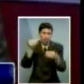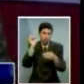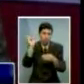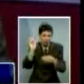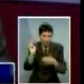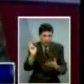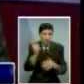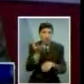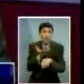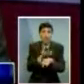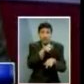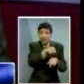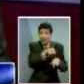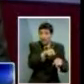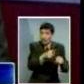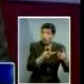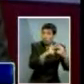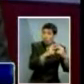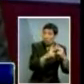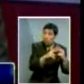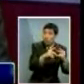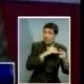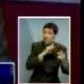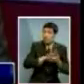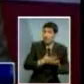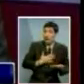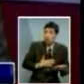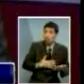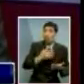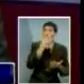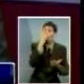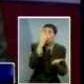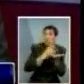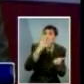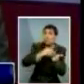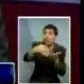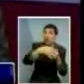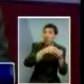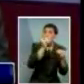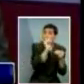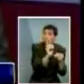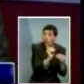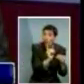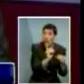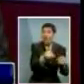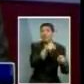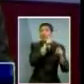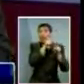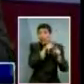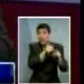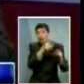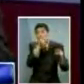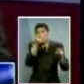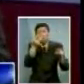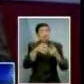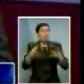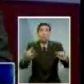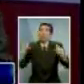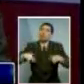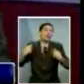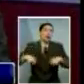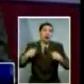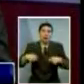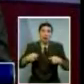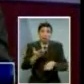cartera cuesta 4.000 millones de dólares. Solo los hospitales de la Red Sur uh-huh. cuestan 700 millones de dólares. Todos los fondos de